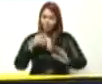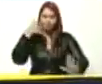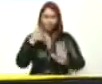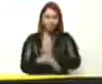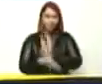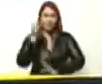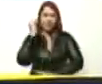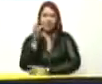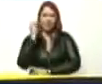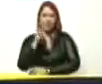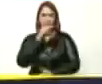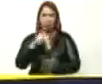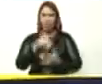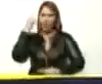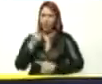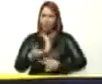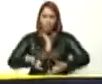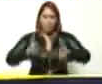activar,